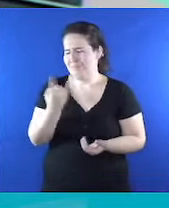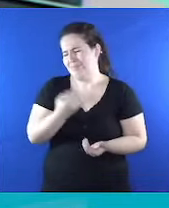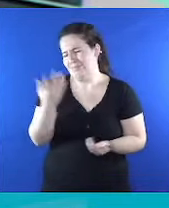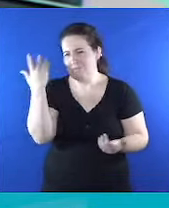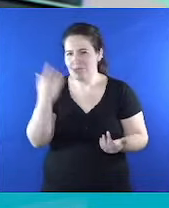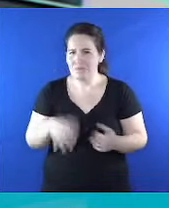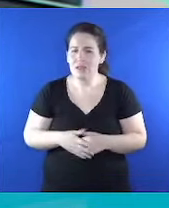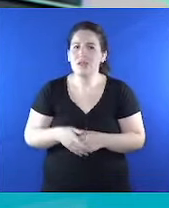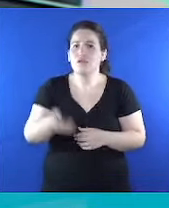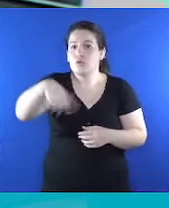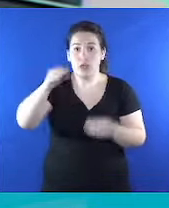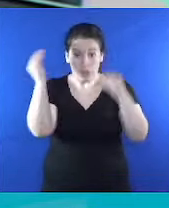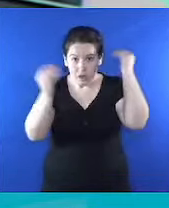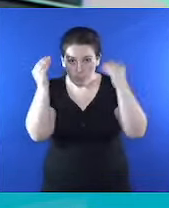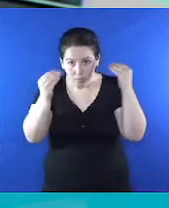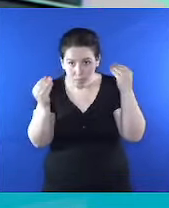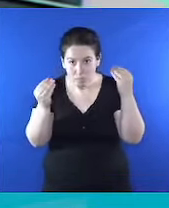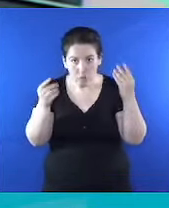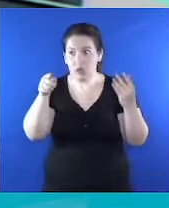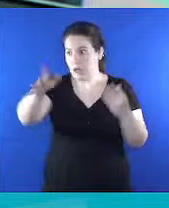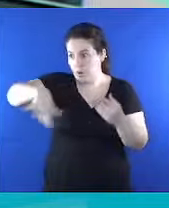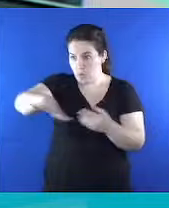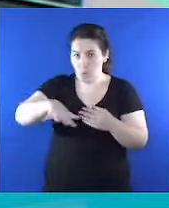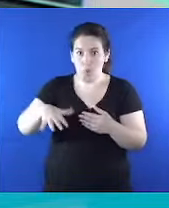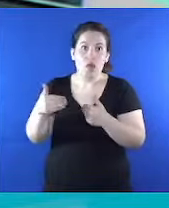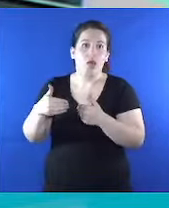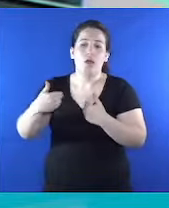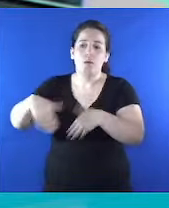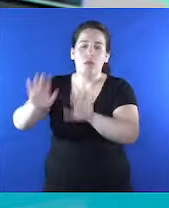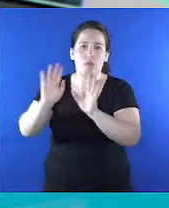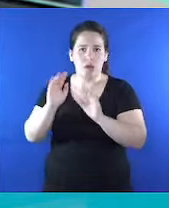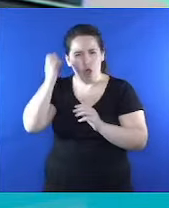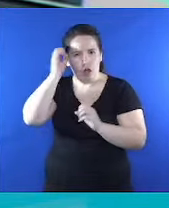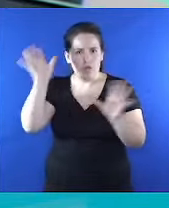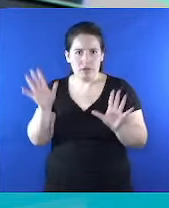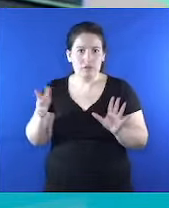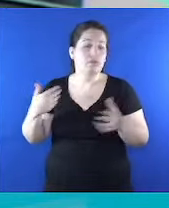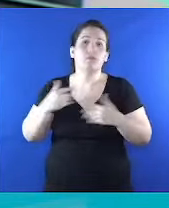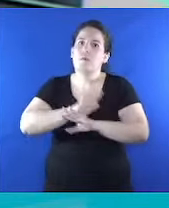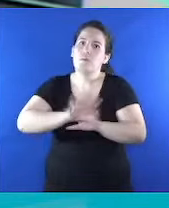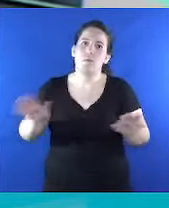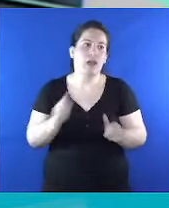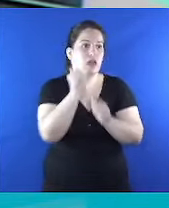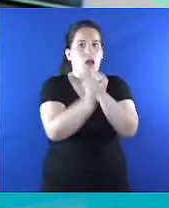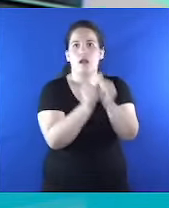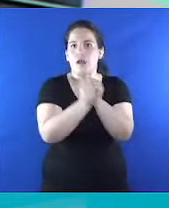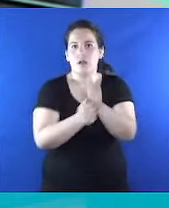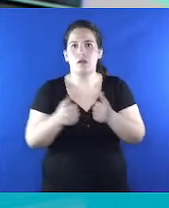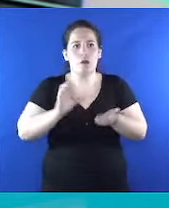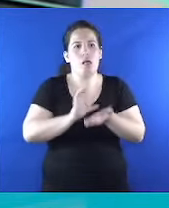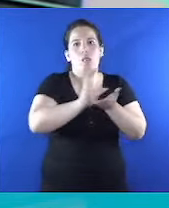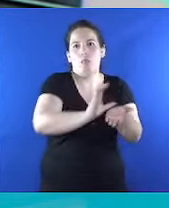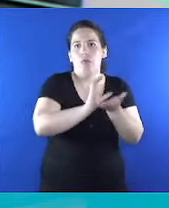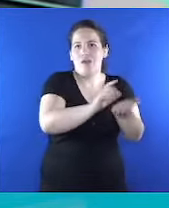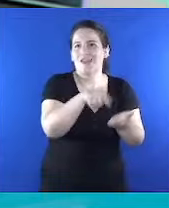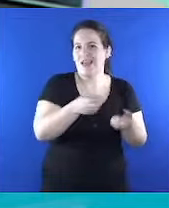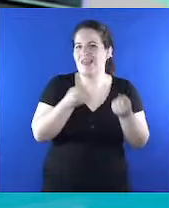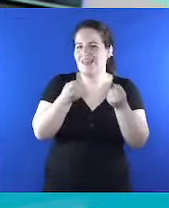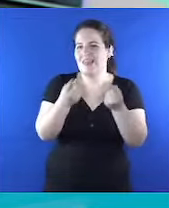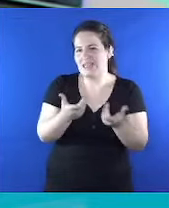postergados si le preocupan los sectores postergados dejen de darles ganancias gananci exorbitante a las prestadoras de